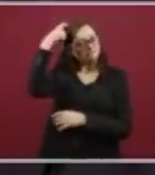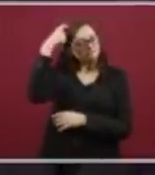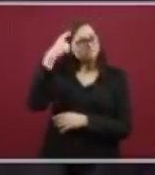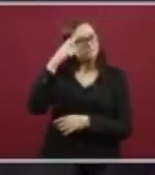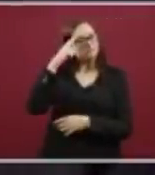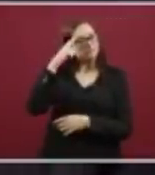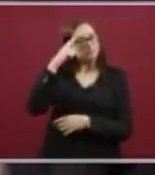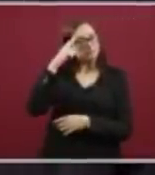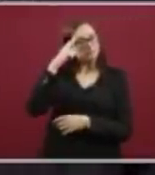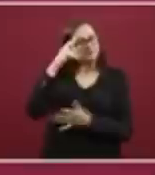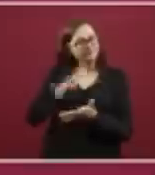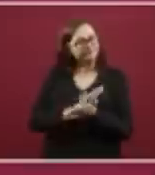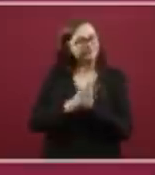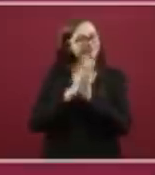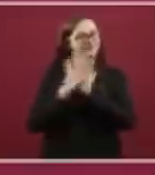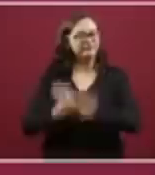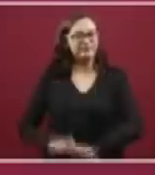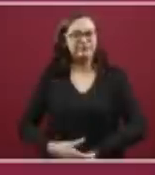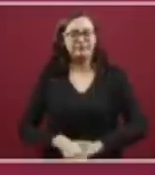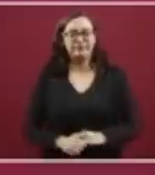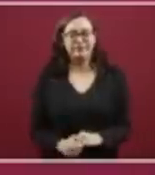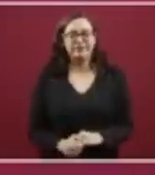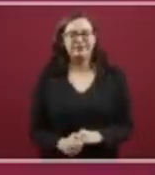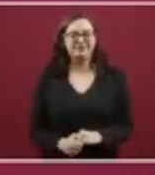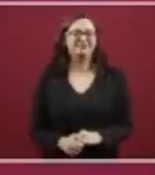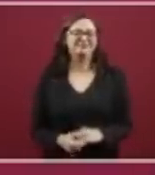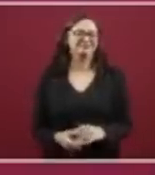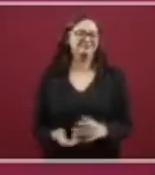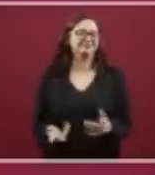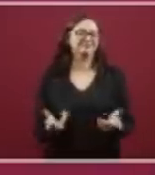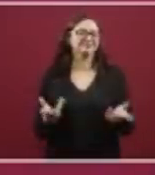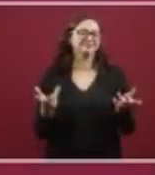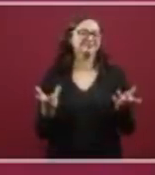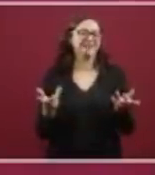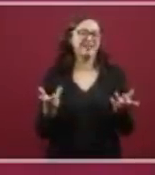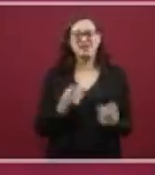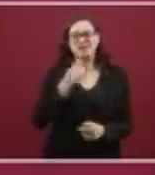Hubiese sido muy fácil, a ver, pedirle a los técnicos,